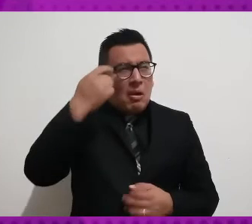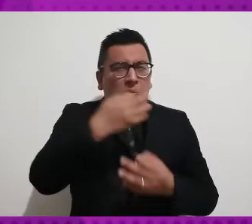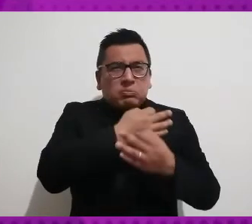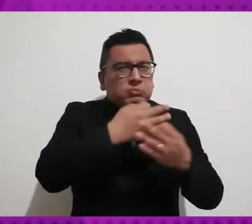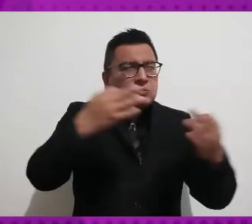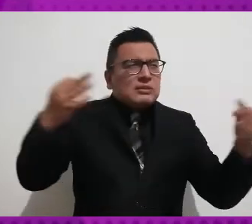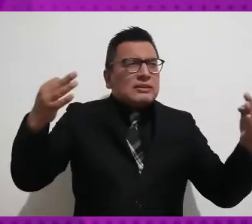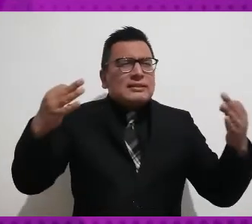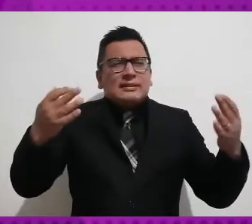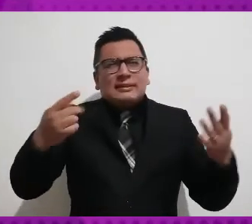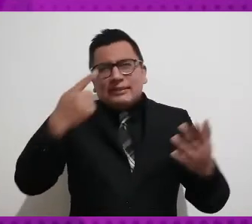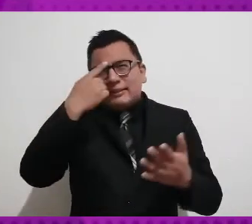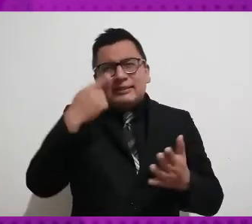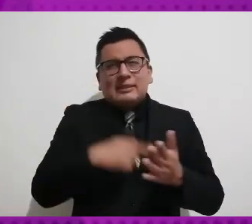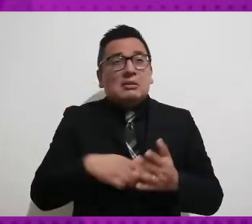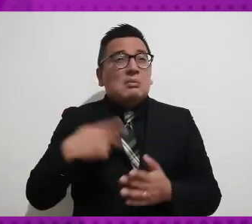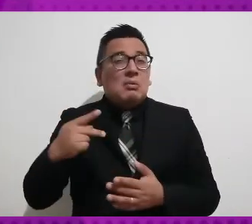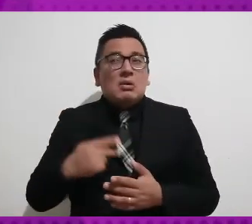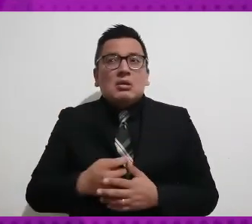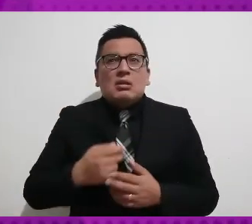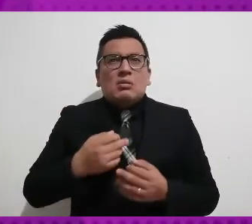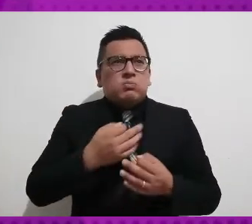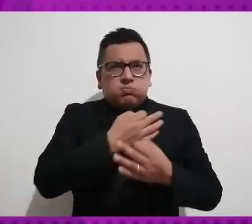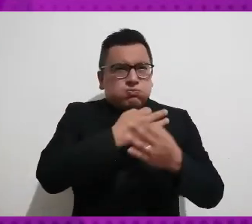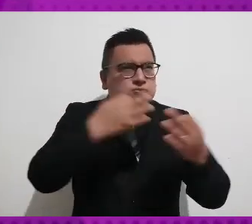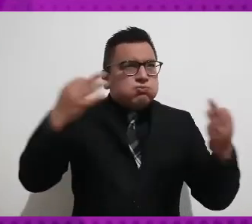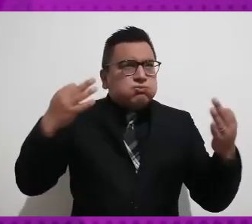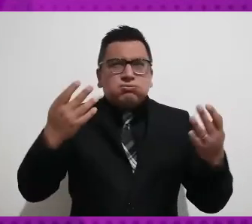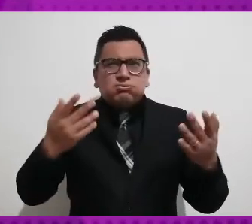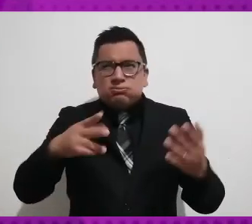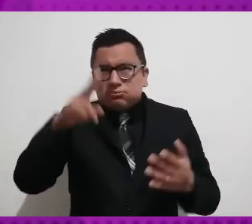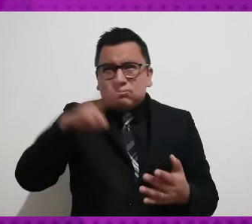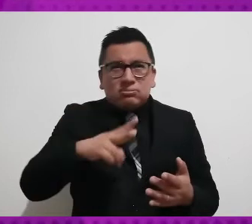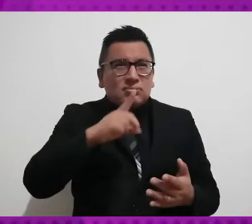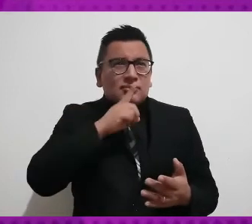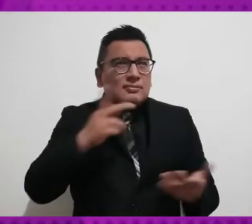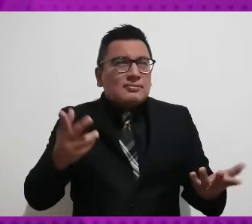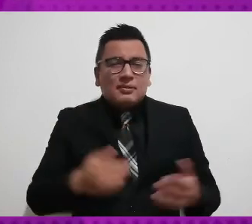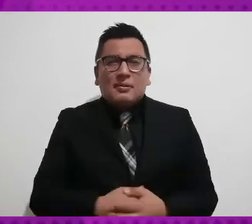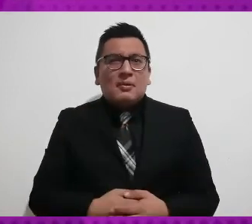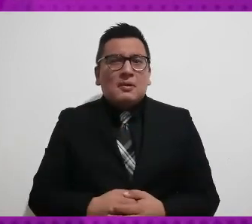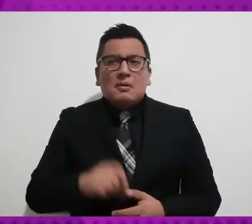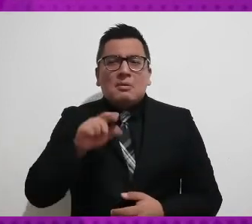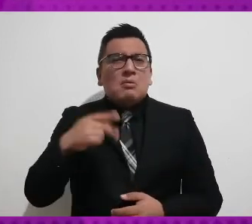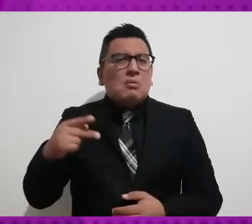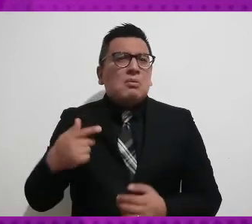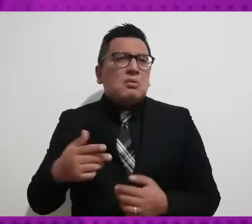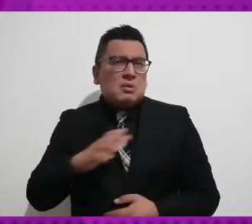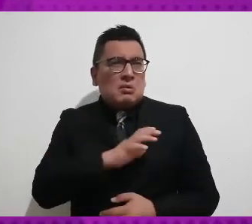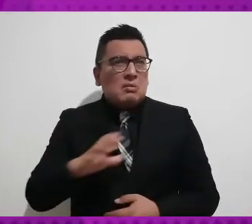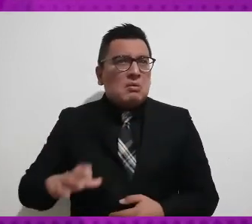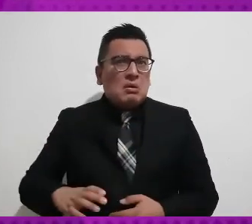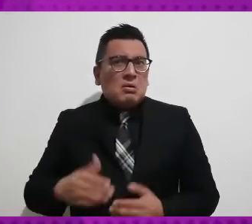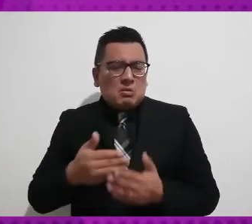llevan, creo que no hay realmente propuestas hacia la ciudadanía. Luego vemos también que no hay un trabajo previo de los candidatos que